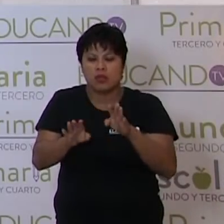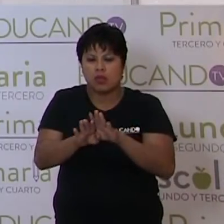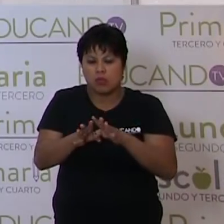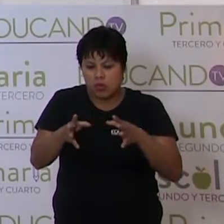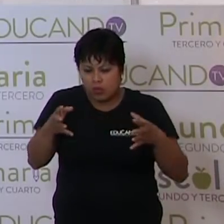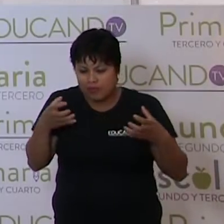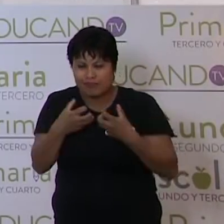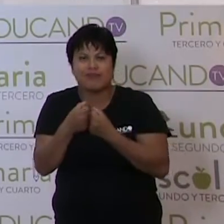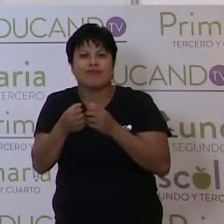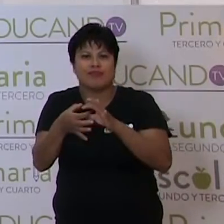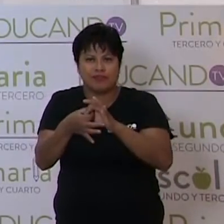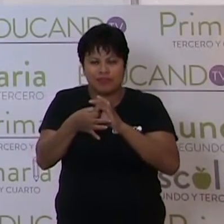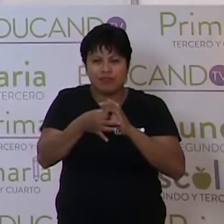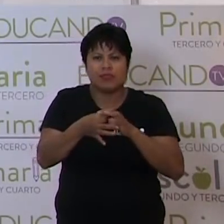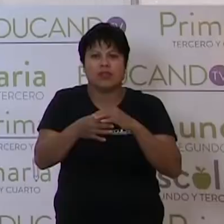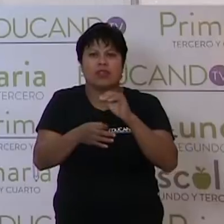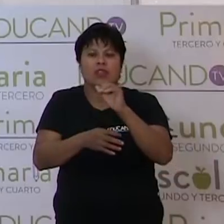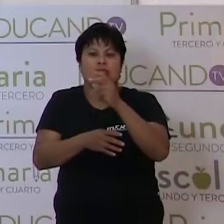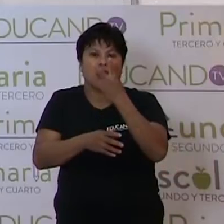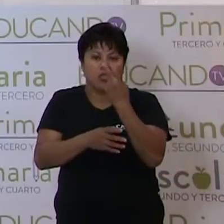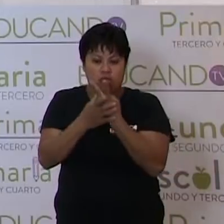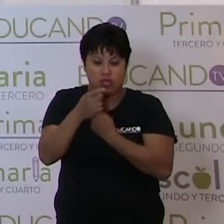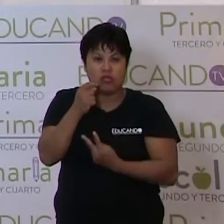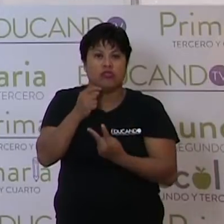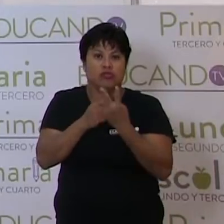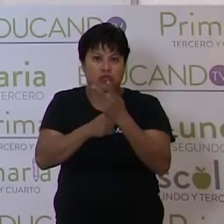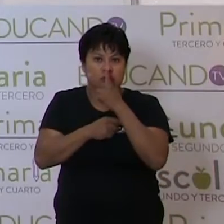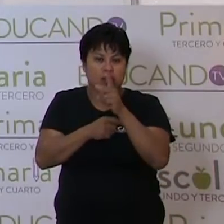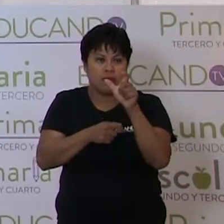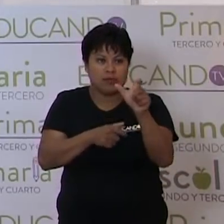uniendo ambas frases,